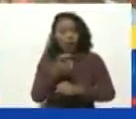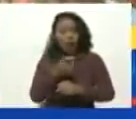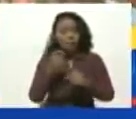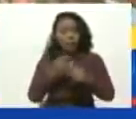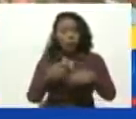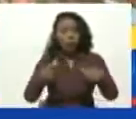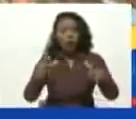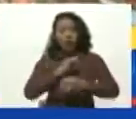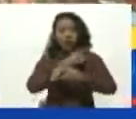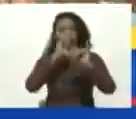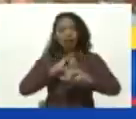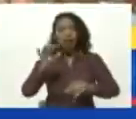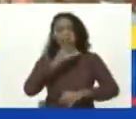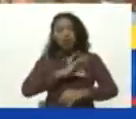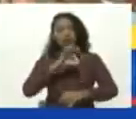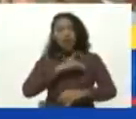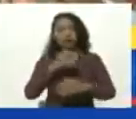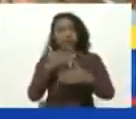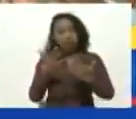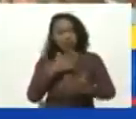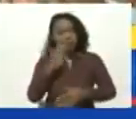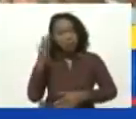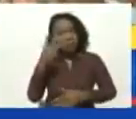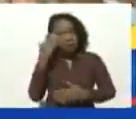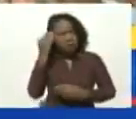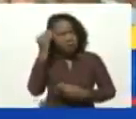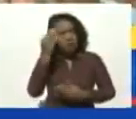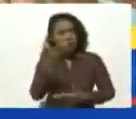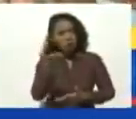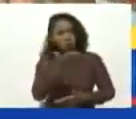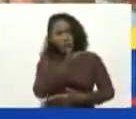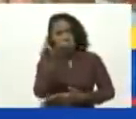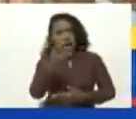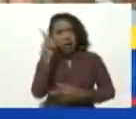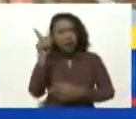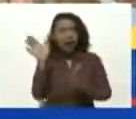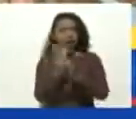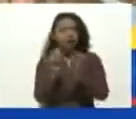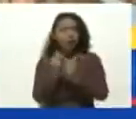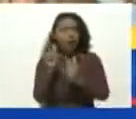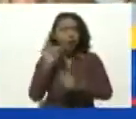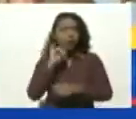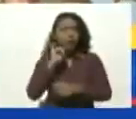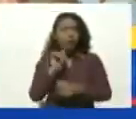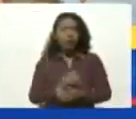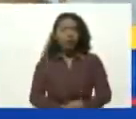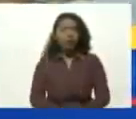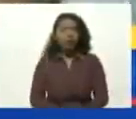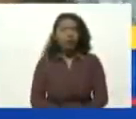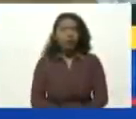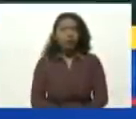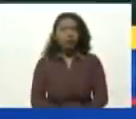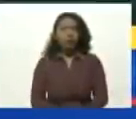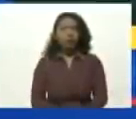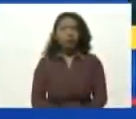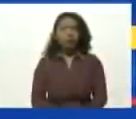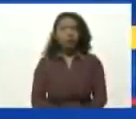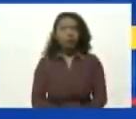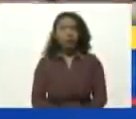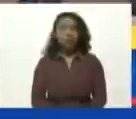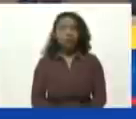máxima felicidad social. ¿Qué te parece, Luis José? ¿Qué le parece a ustedes en Anzoátegui estas noticias?